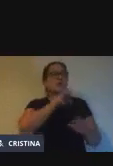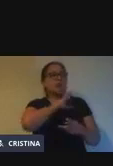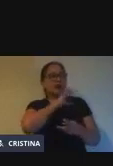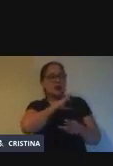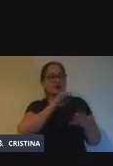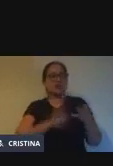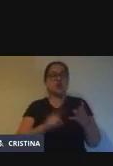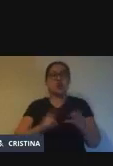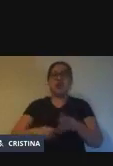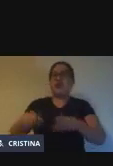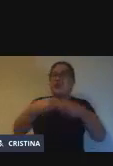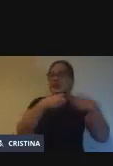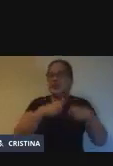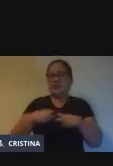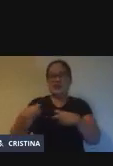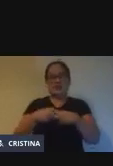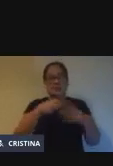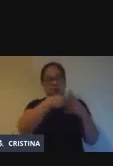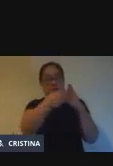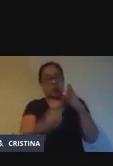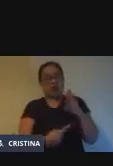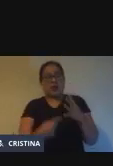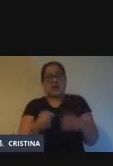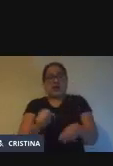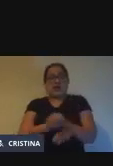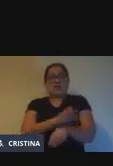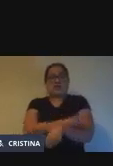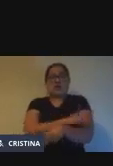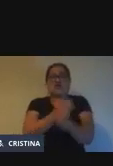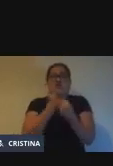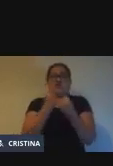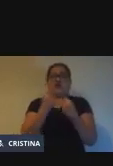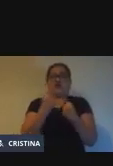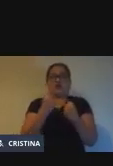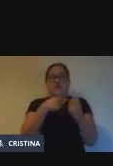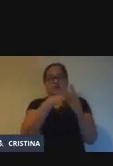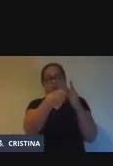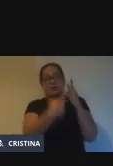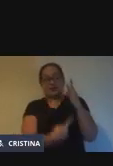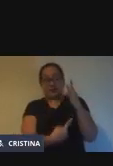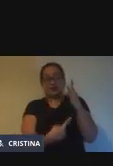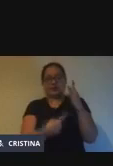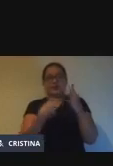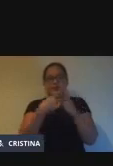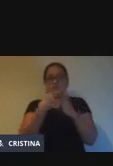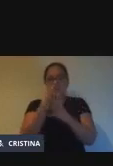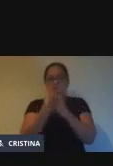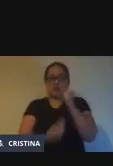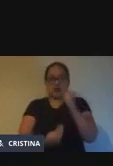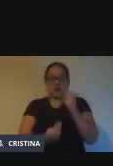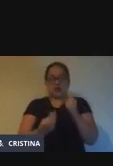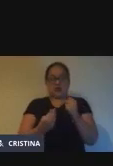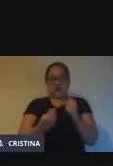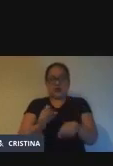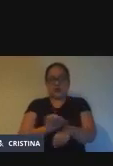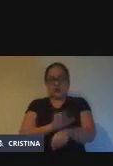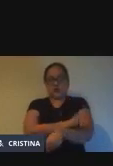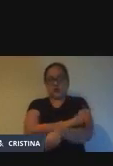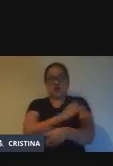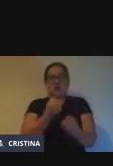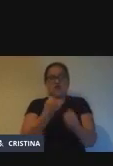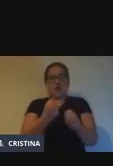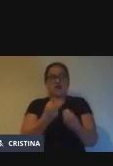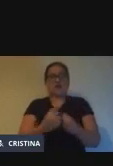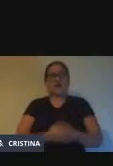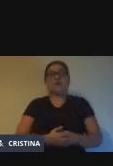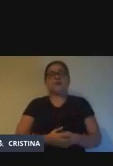la angustia. Estas son las emociones intensas. A esto nos vamos a referir. Y evidentemente